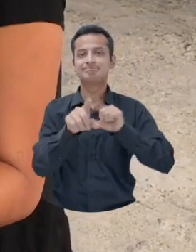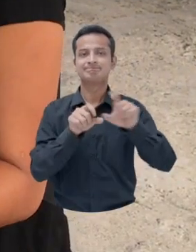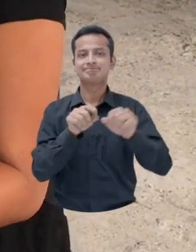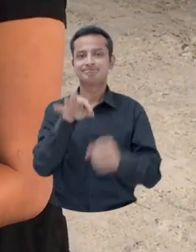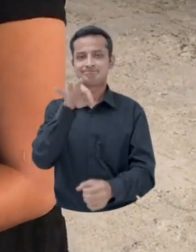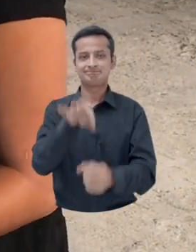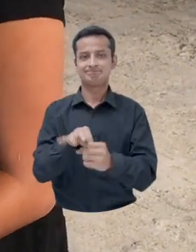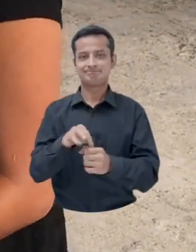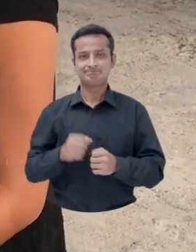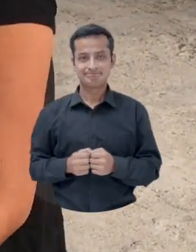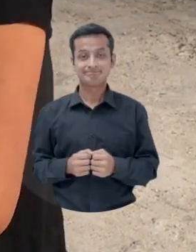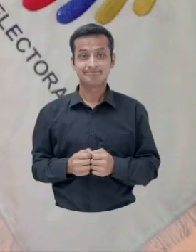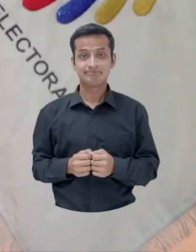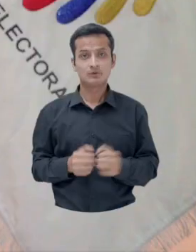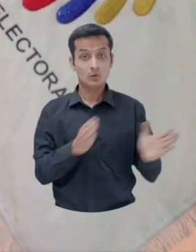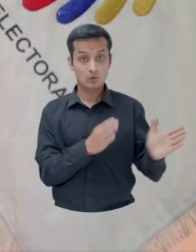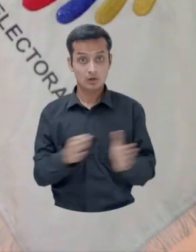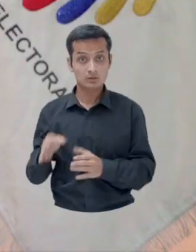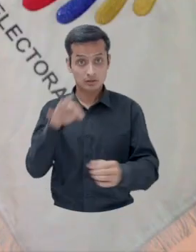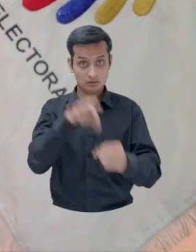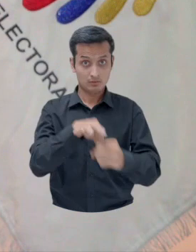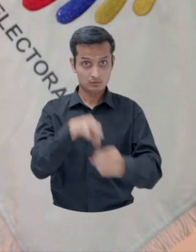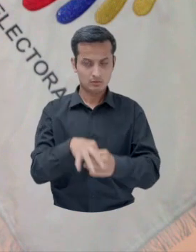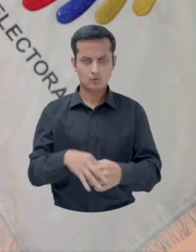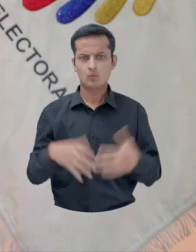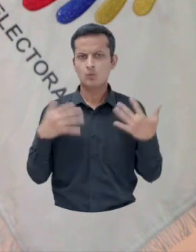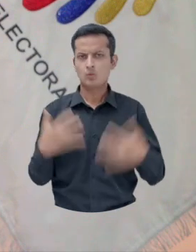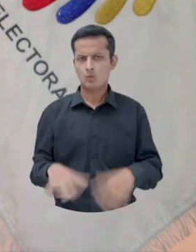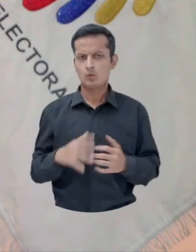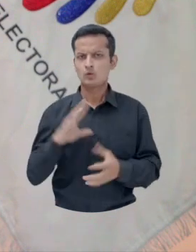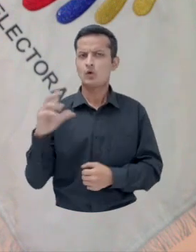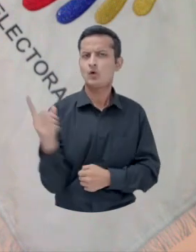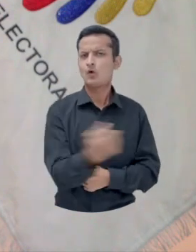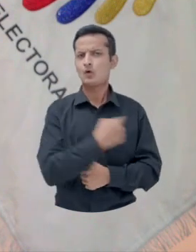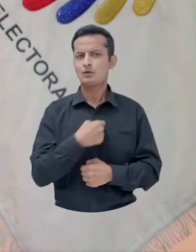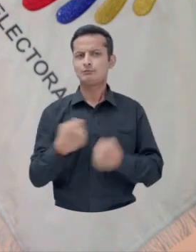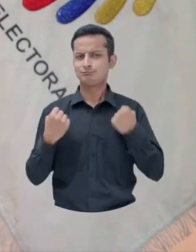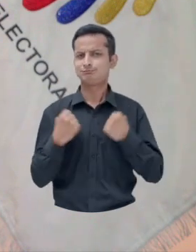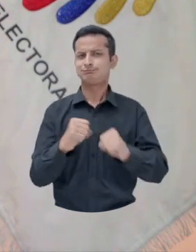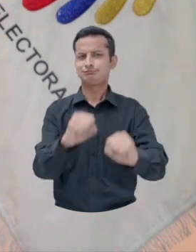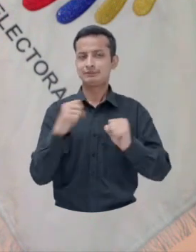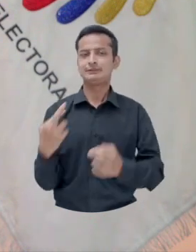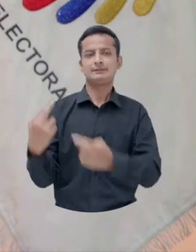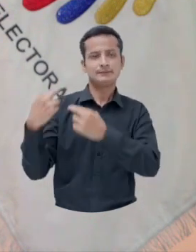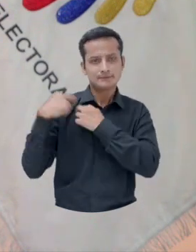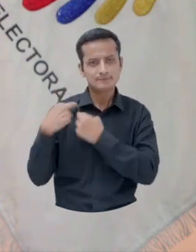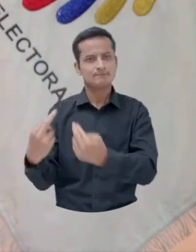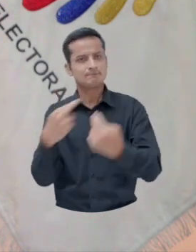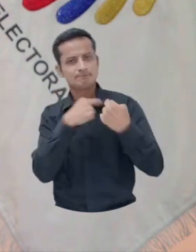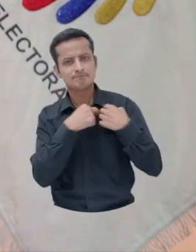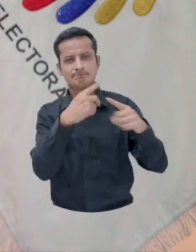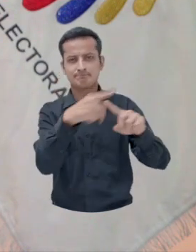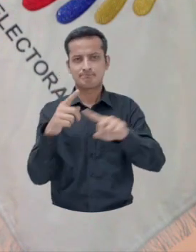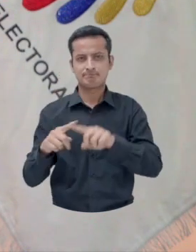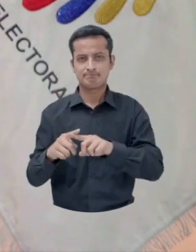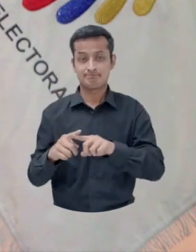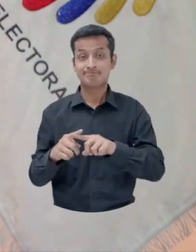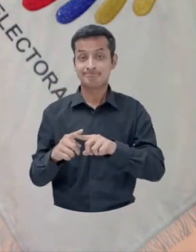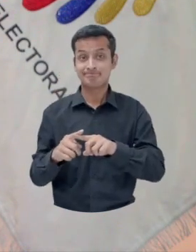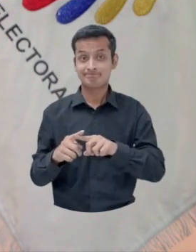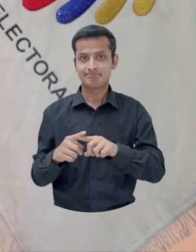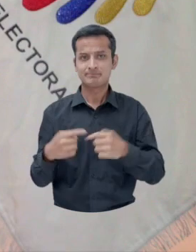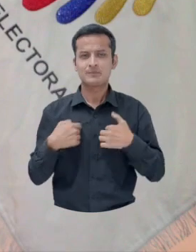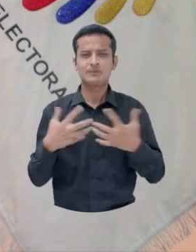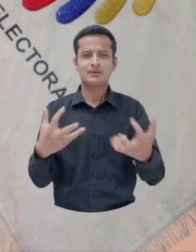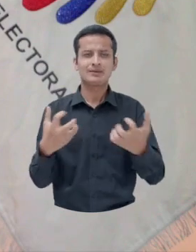en la consulta popular. Organizar elecciones es una tarea colectiva y de corresponsabilidad.